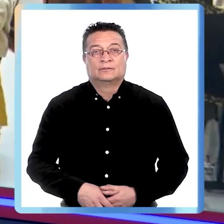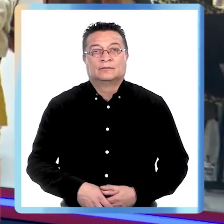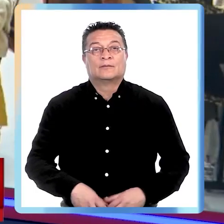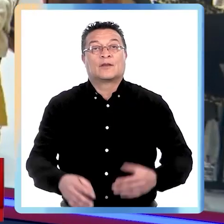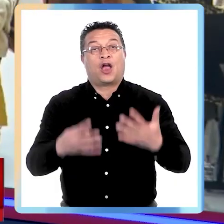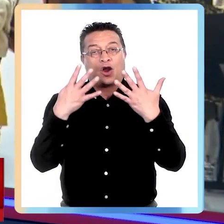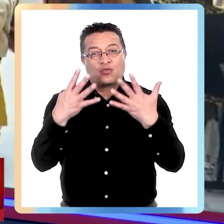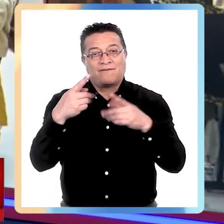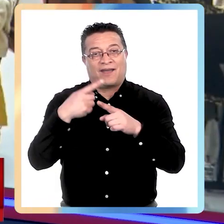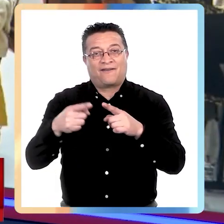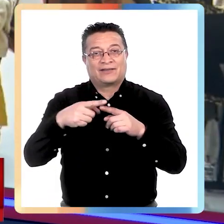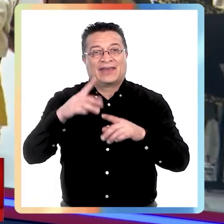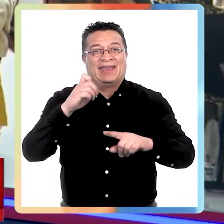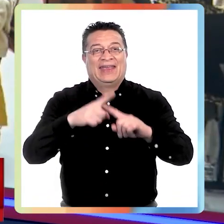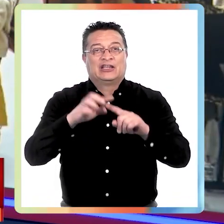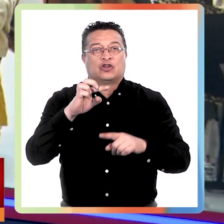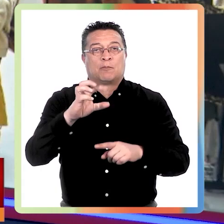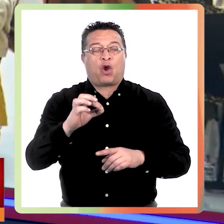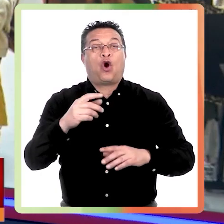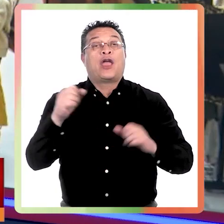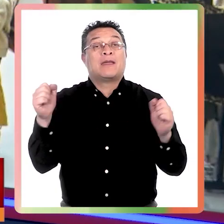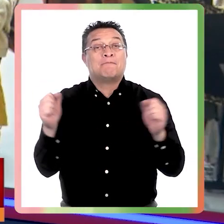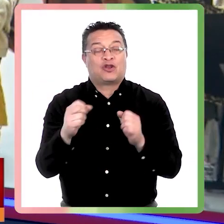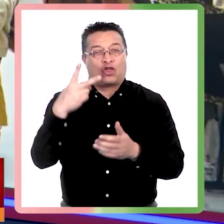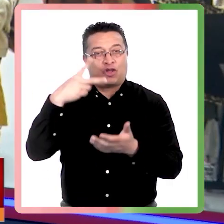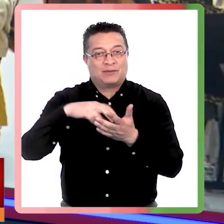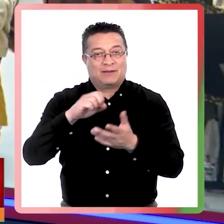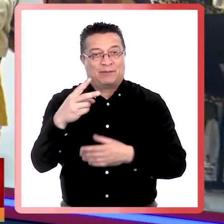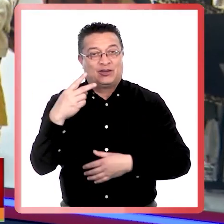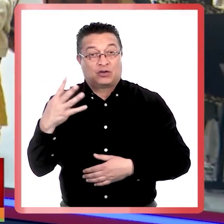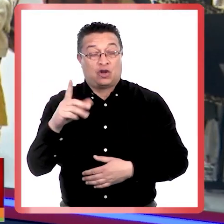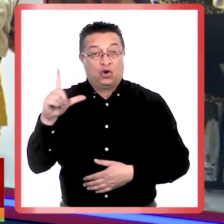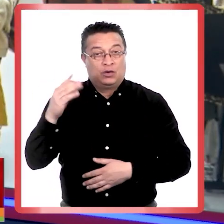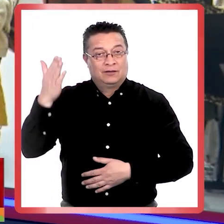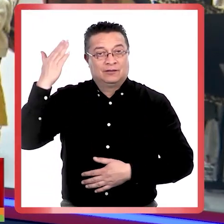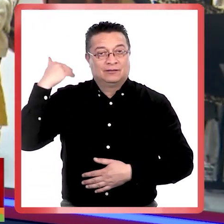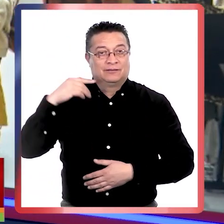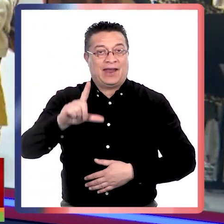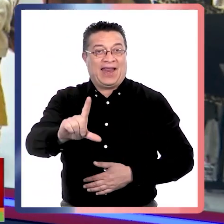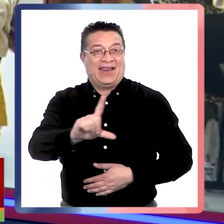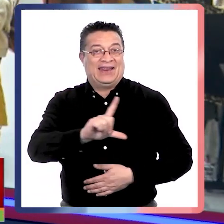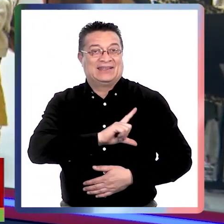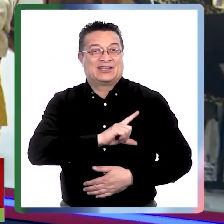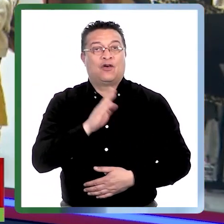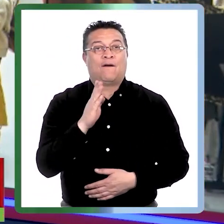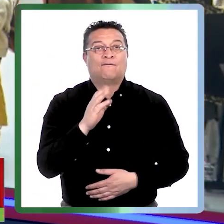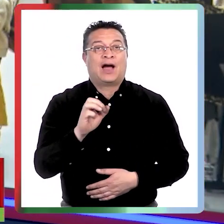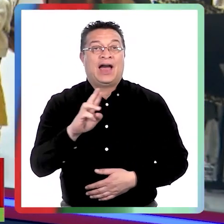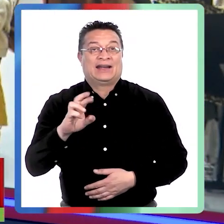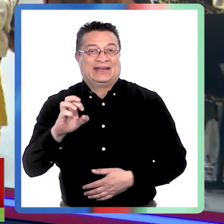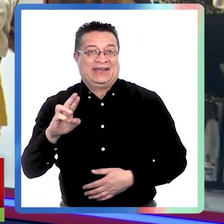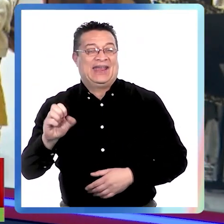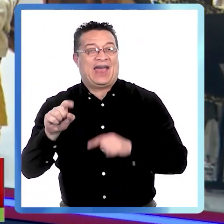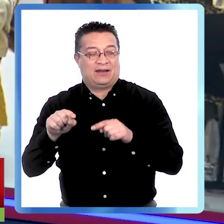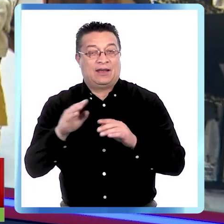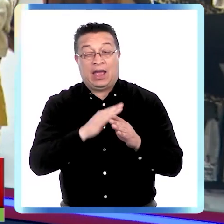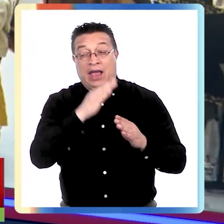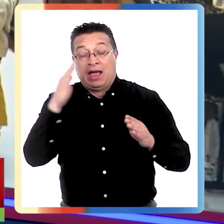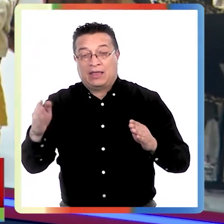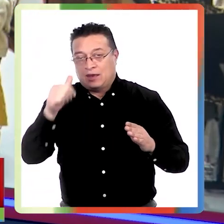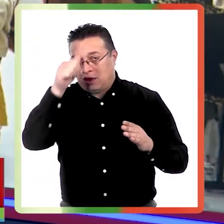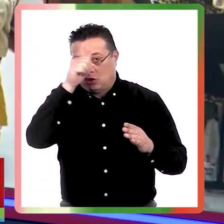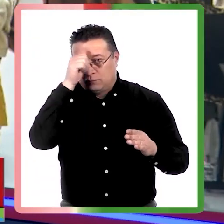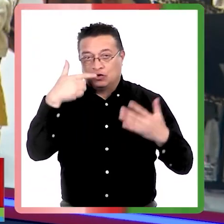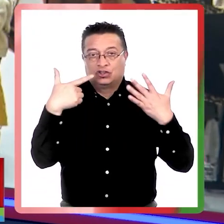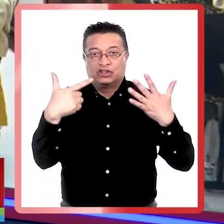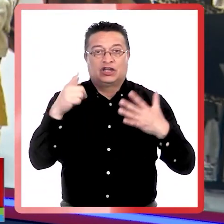La novena versión de la Expo Invierno 2024 comenzó el pasado lunes en el Liceo Luis Alberto Barrera y se extenderá hasta el